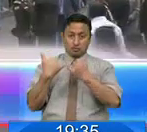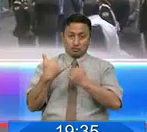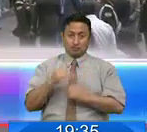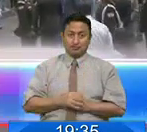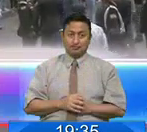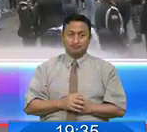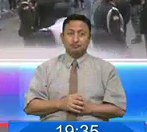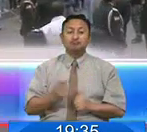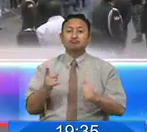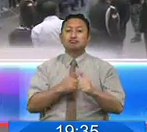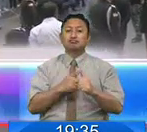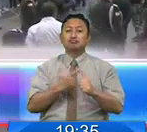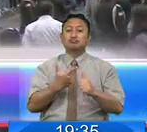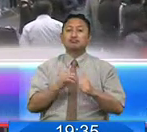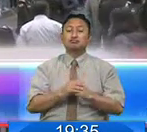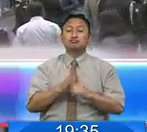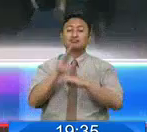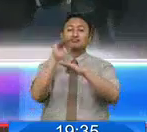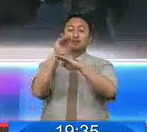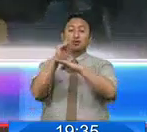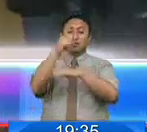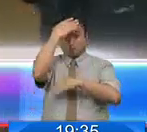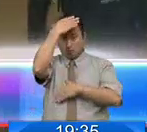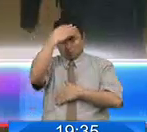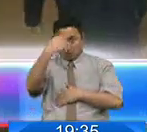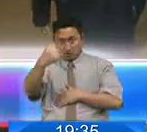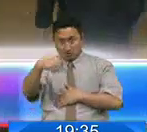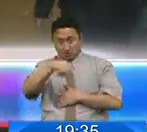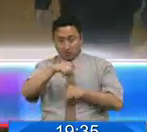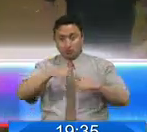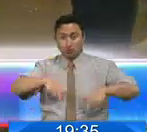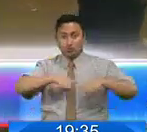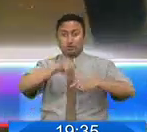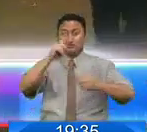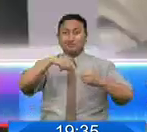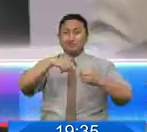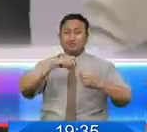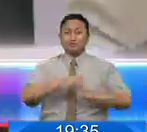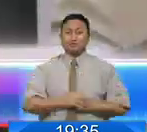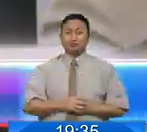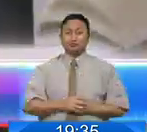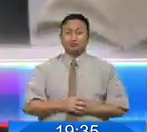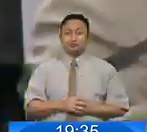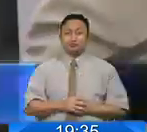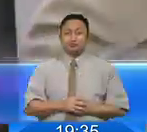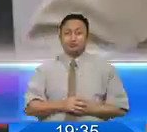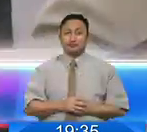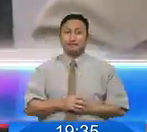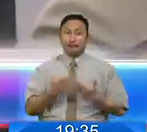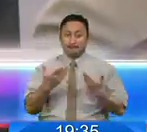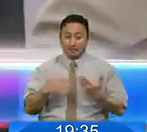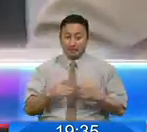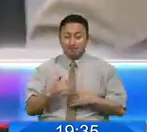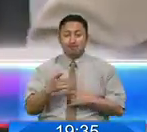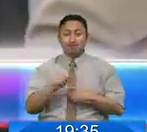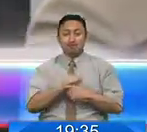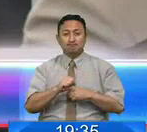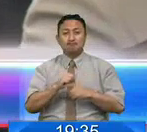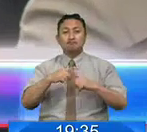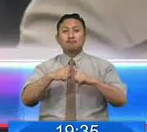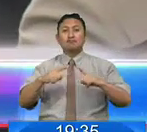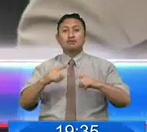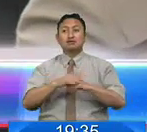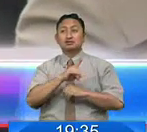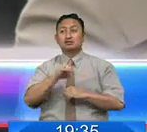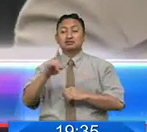se centrará en san roque y la marín sectores ubicados en el casco colonial ya se está haciendo algunos ensayos con el expenal garcía